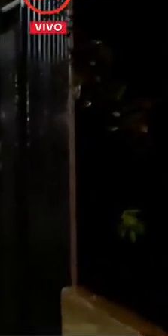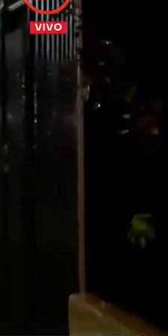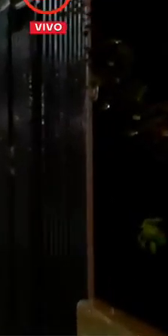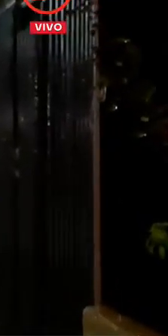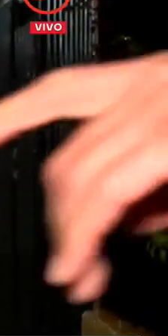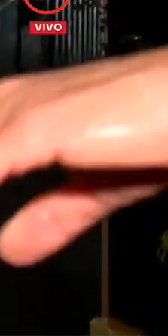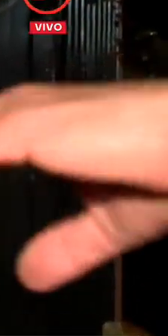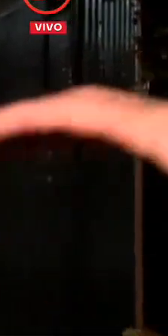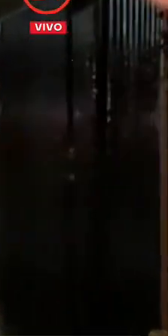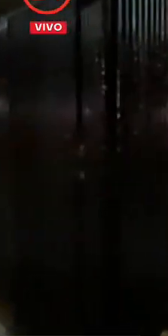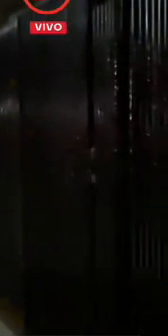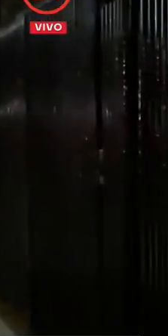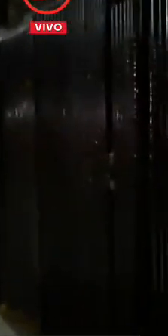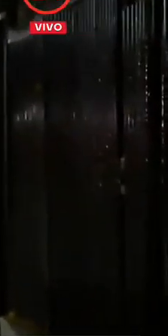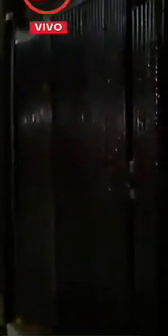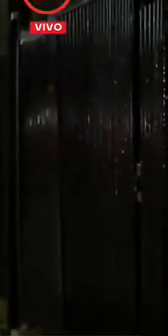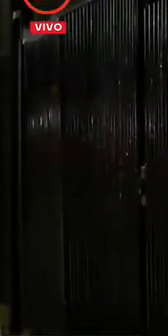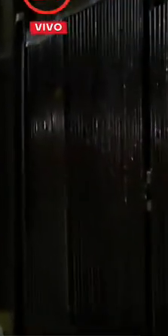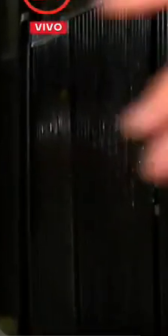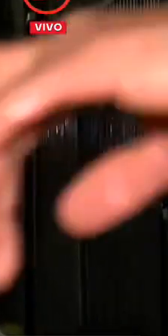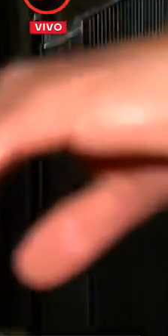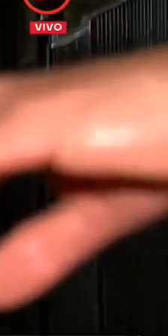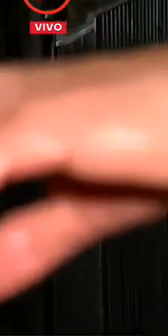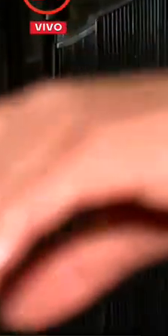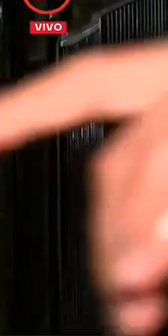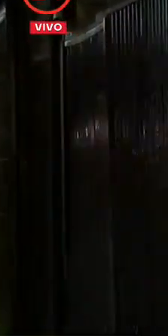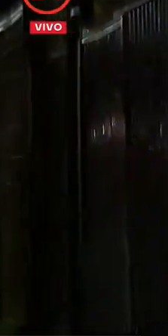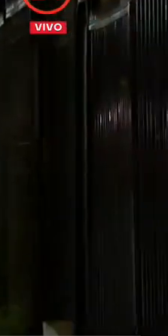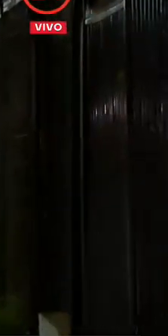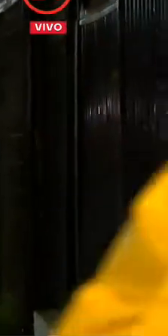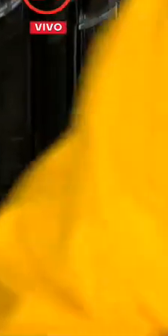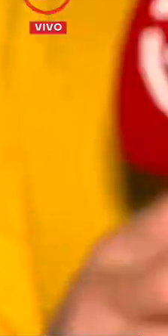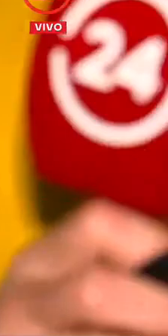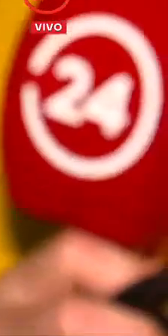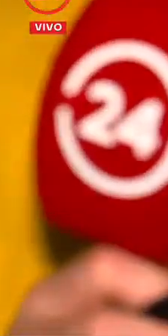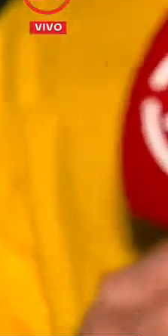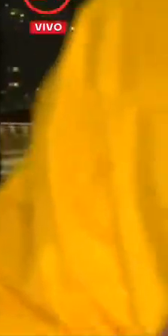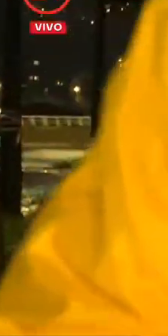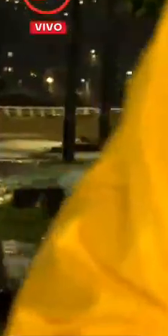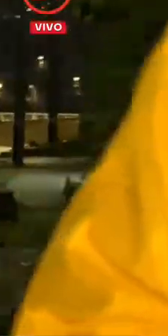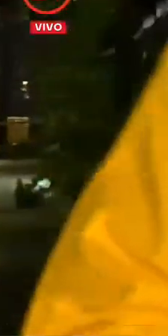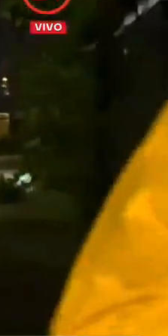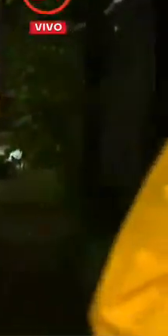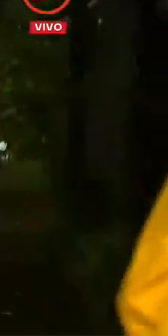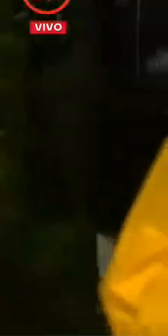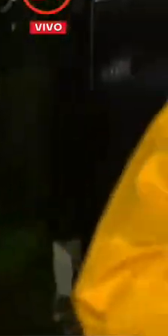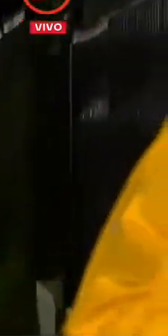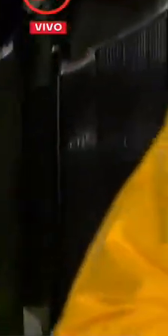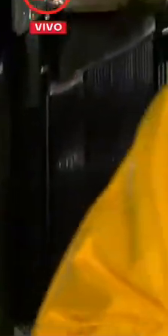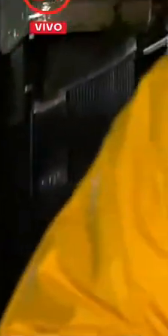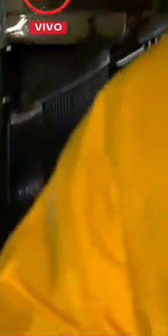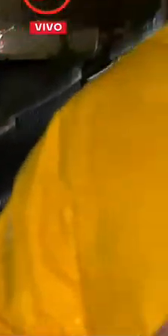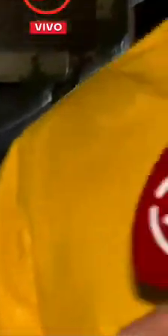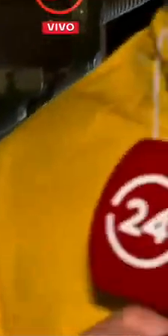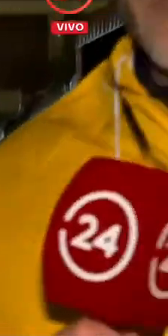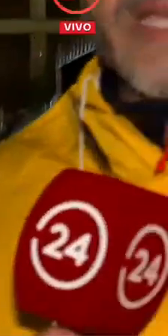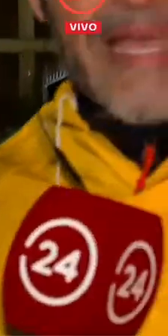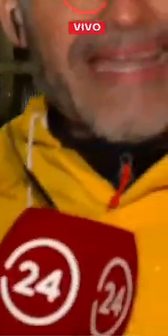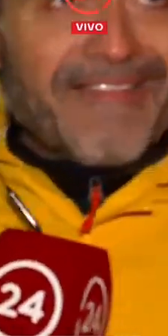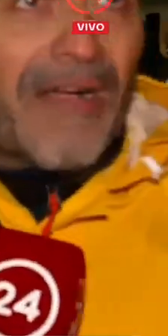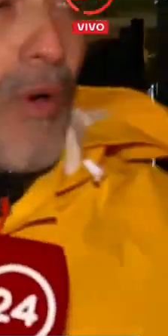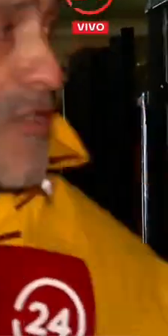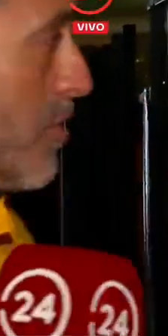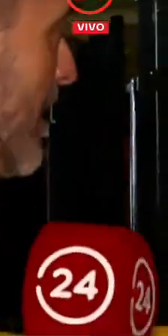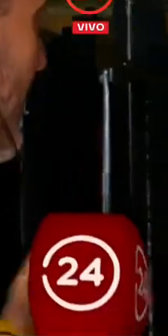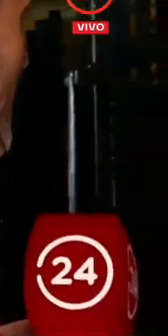se ve la vereda, y la calle está completamente inundada, y nosotros estábamos ahí hace un rato, y subió 20, 25 centímetros en cuestión de minutos nada más. Entonces,